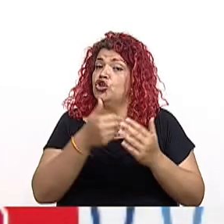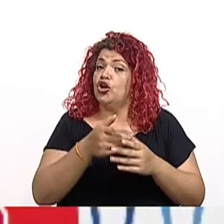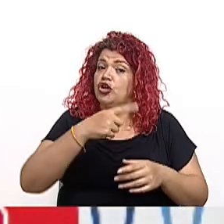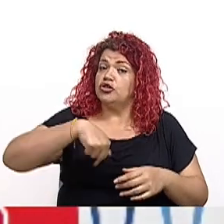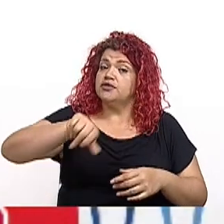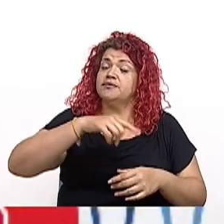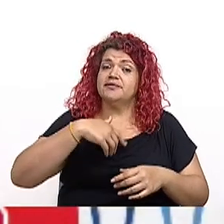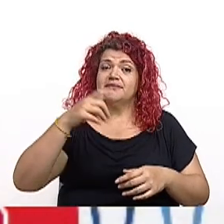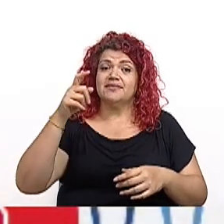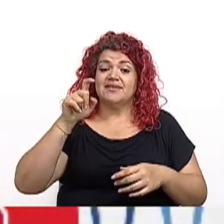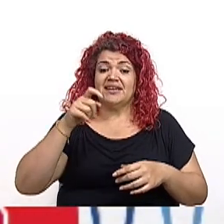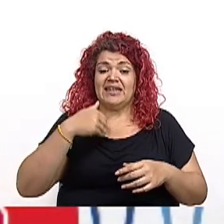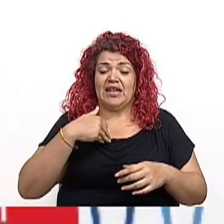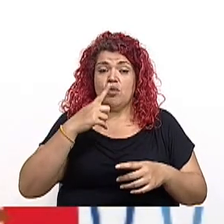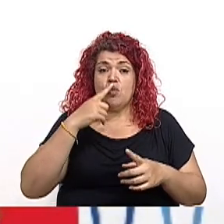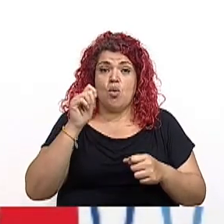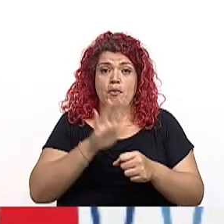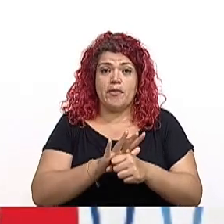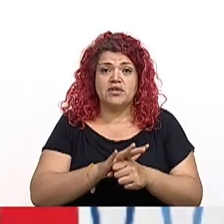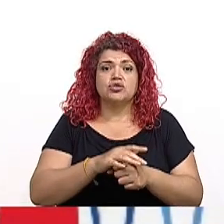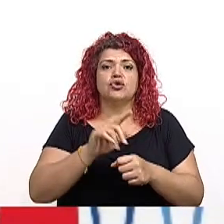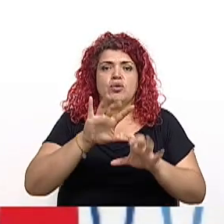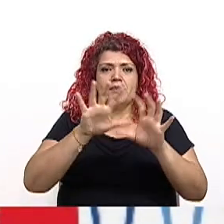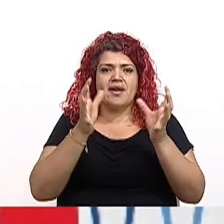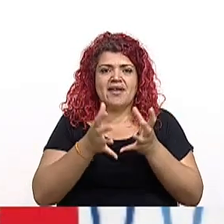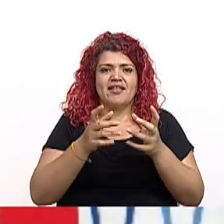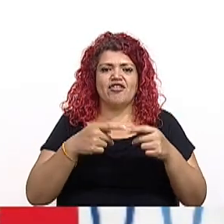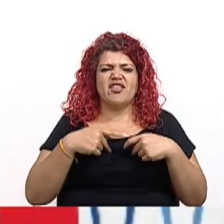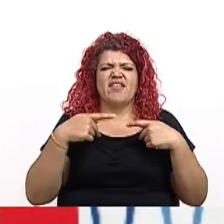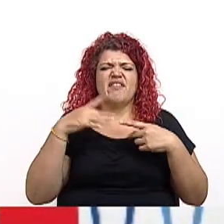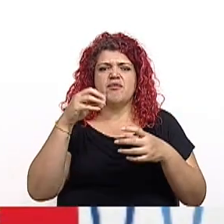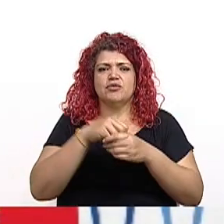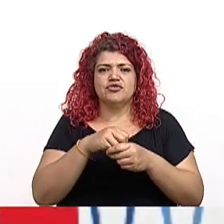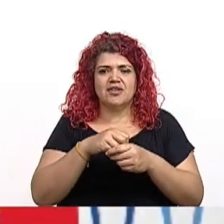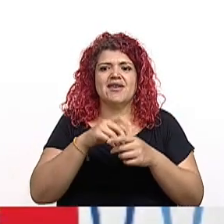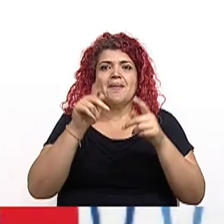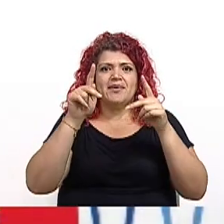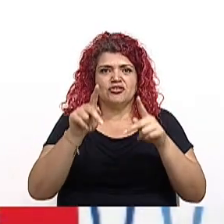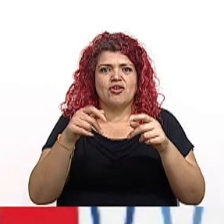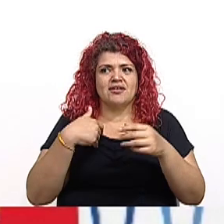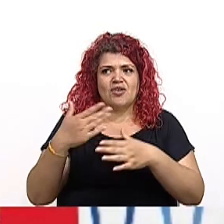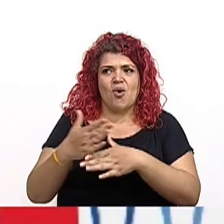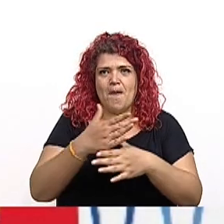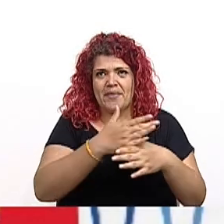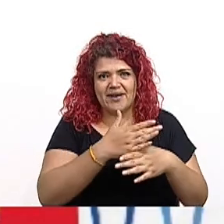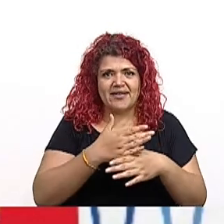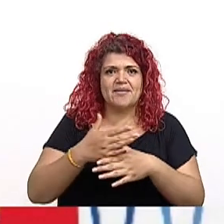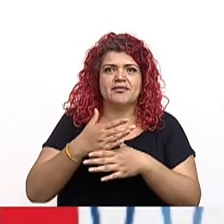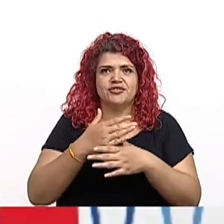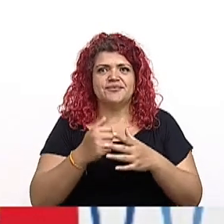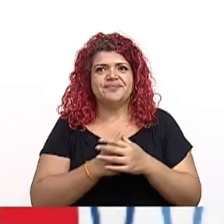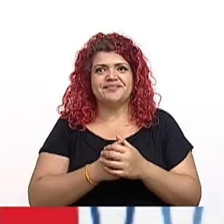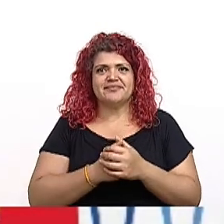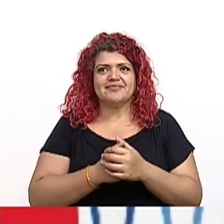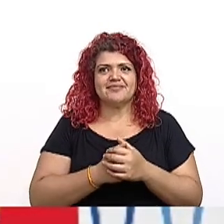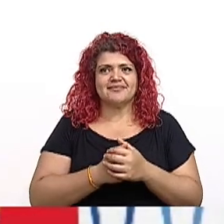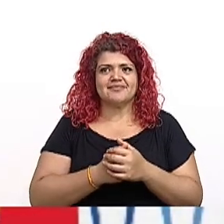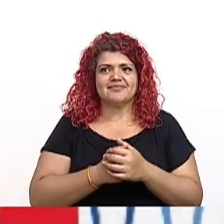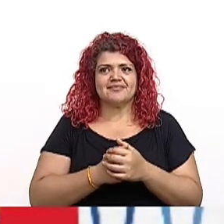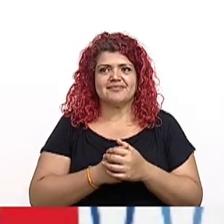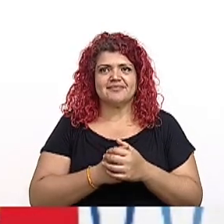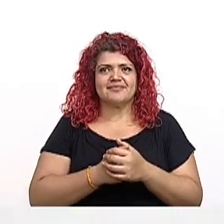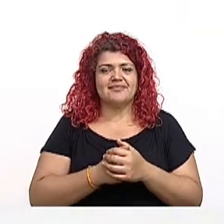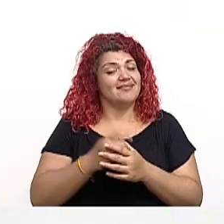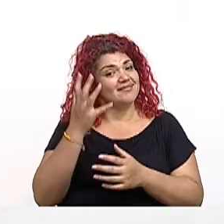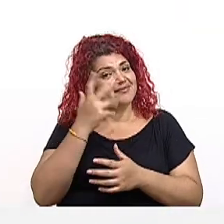un compromiso con el planeta en el que vivimos y con las personas con las que lo compartimos y lo compartiremos.